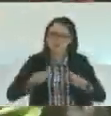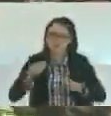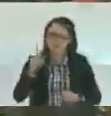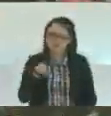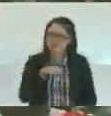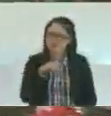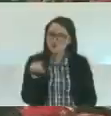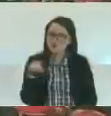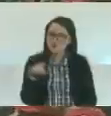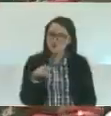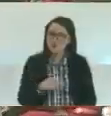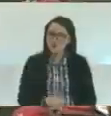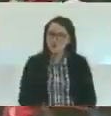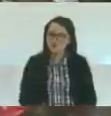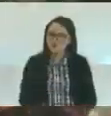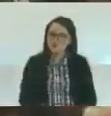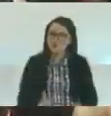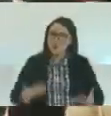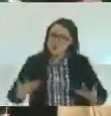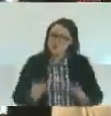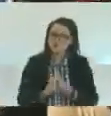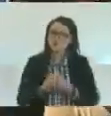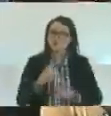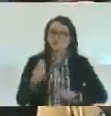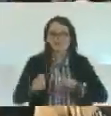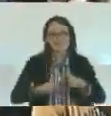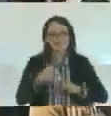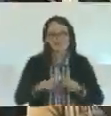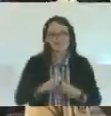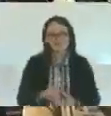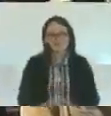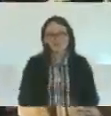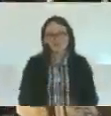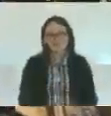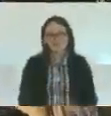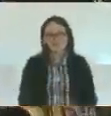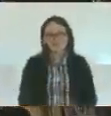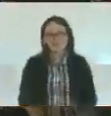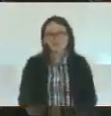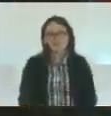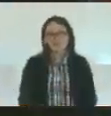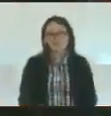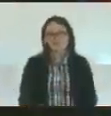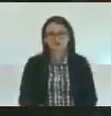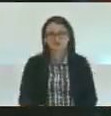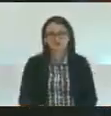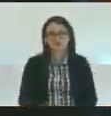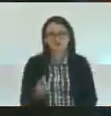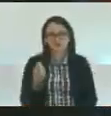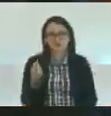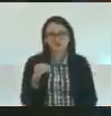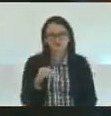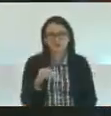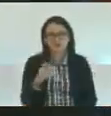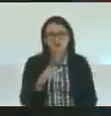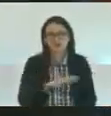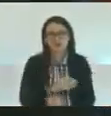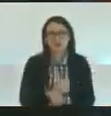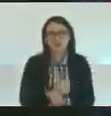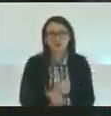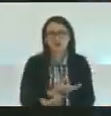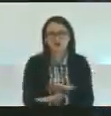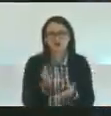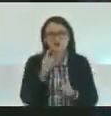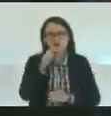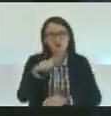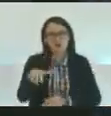Lo logramos. Juntos lo logramos. Porque hacía falta el poder constituyente